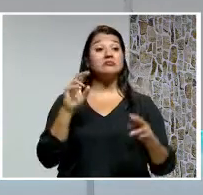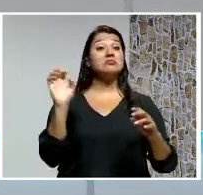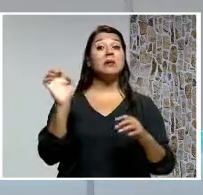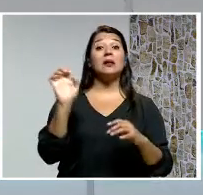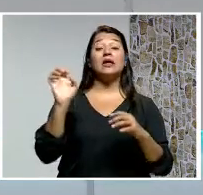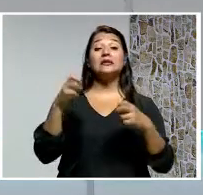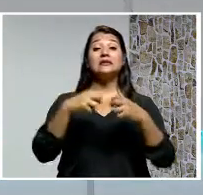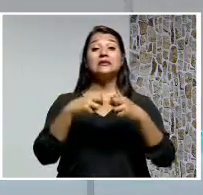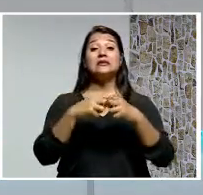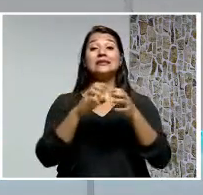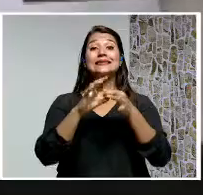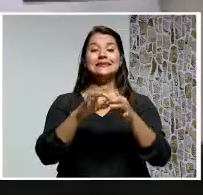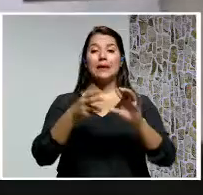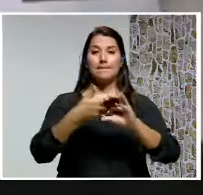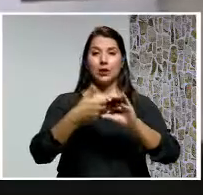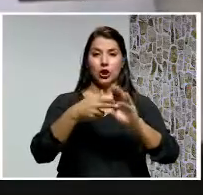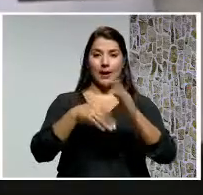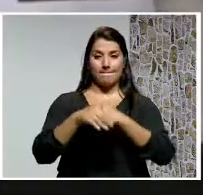Venezuela.